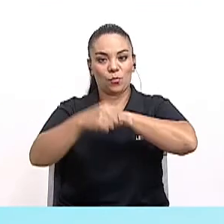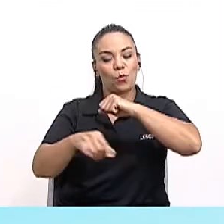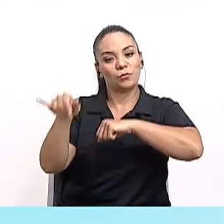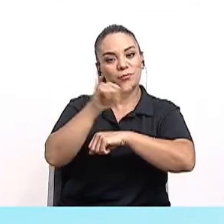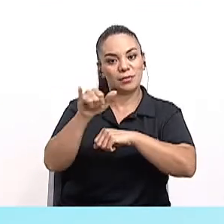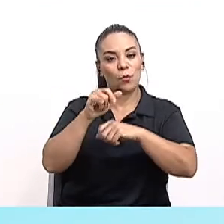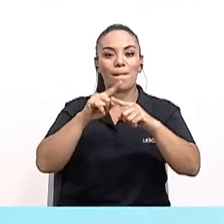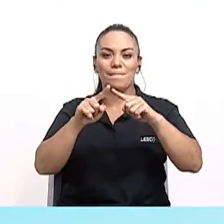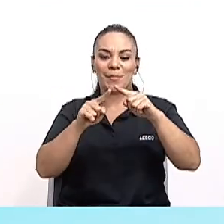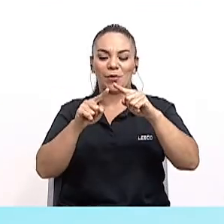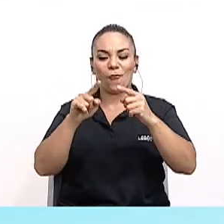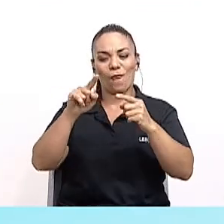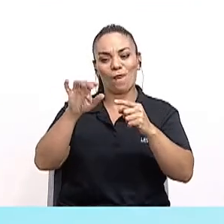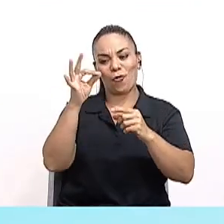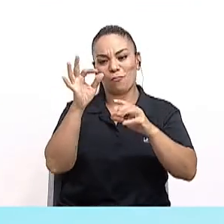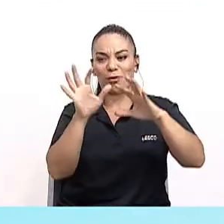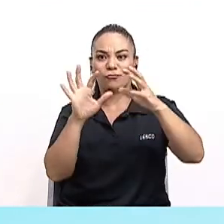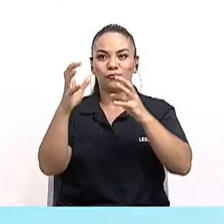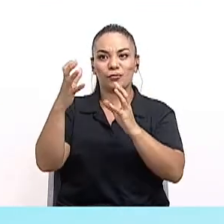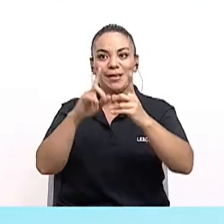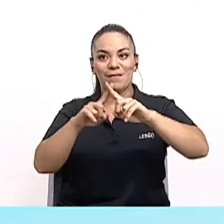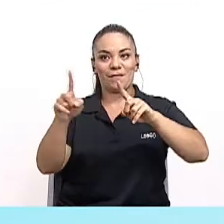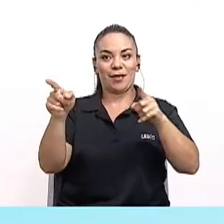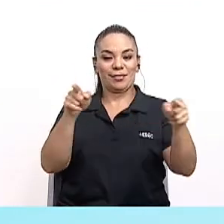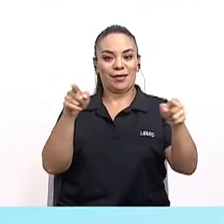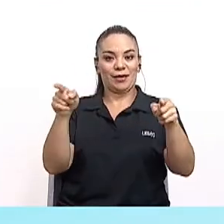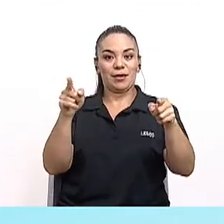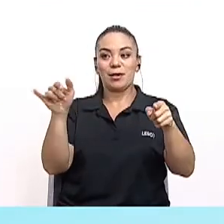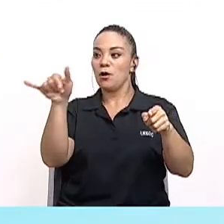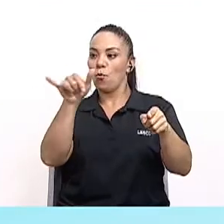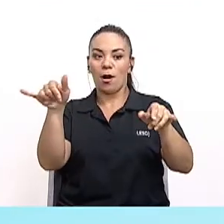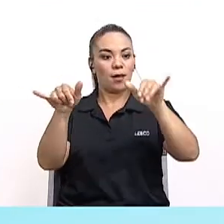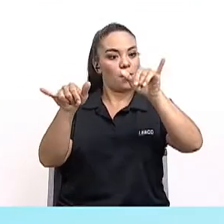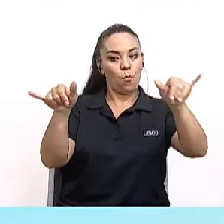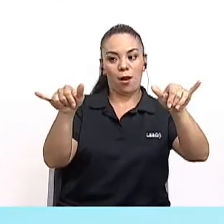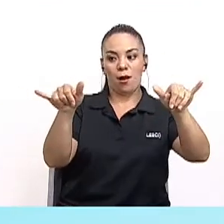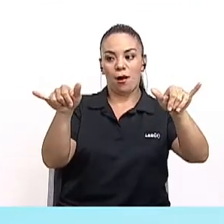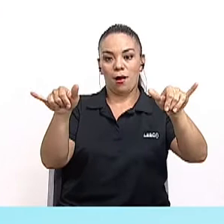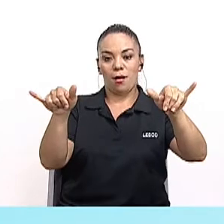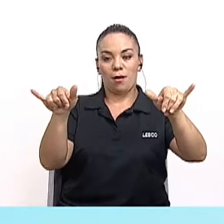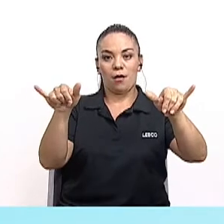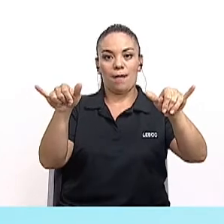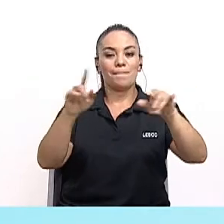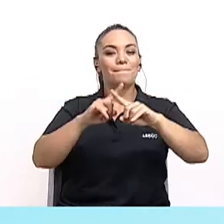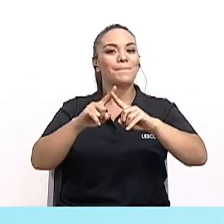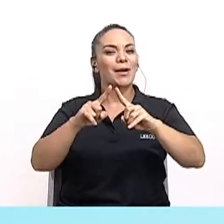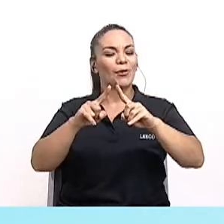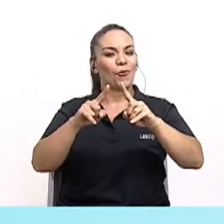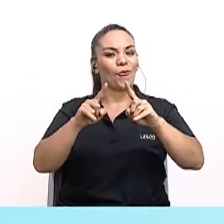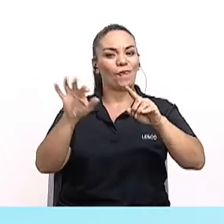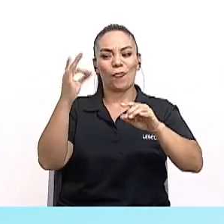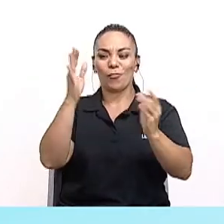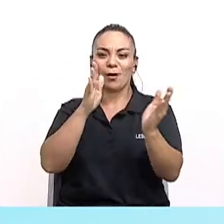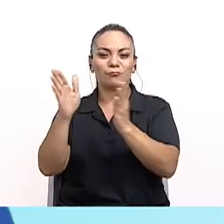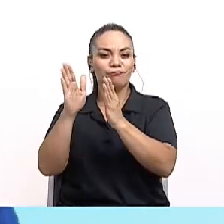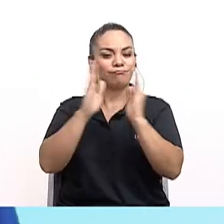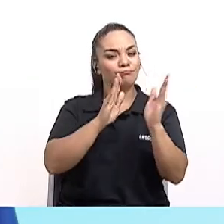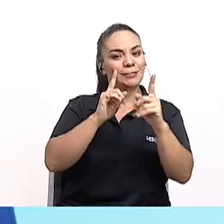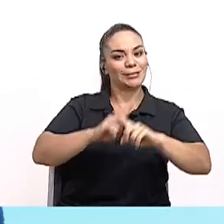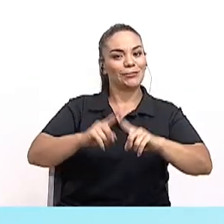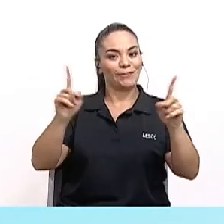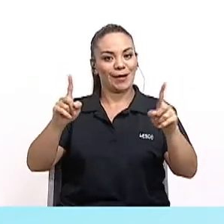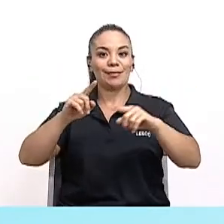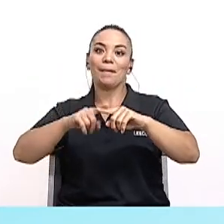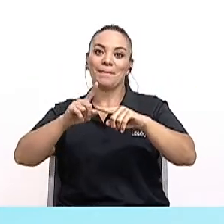muy diferente. Si los pueden ver, tienen la misma cantidad de átomos, pero son compuestos muy diferentes y la función cambia dependiendo de esa